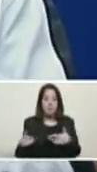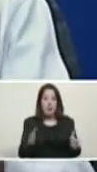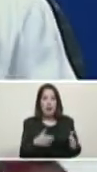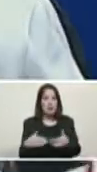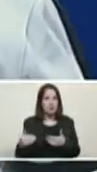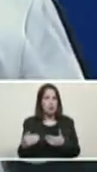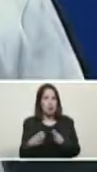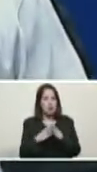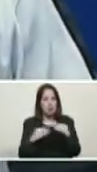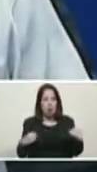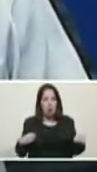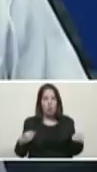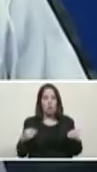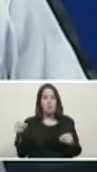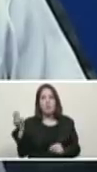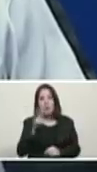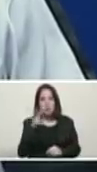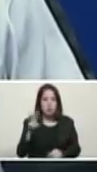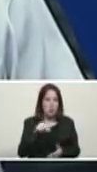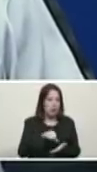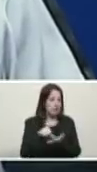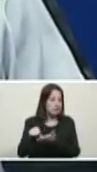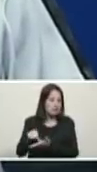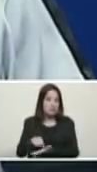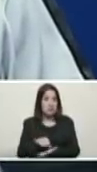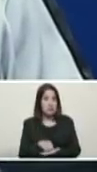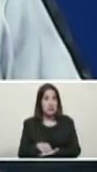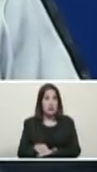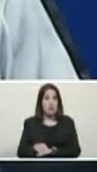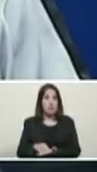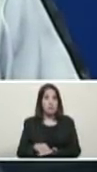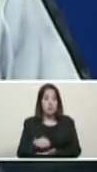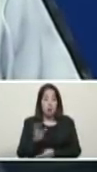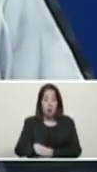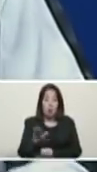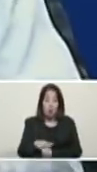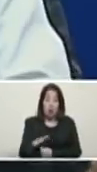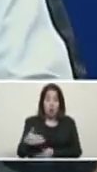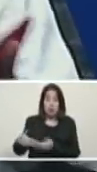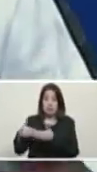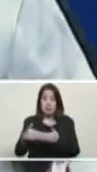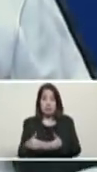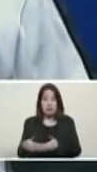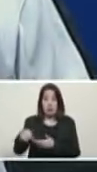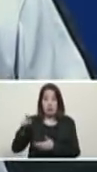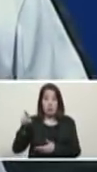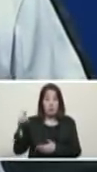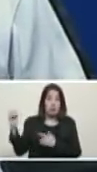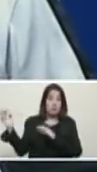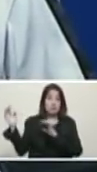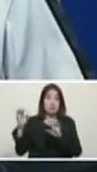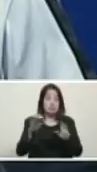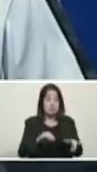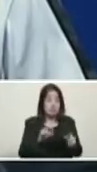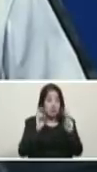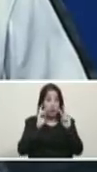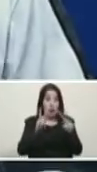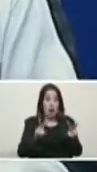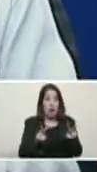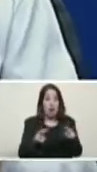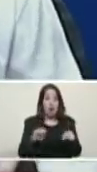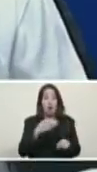todo el territorio nacional y esos grandes jugadores estadounidenses quedaron motivos no te lo dijo a la mirada de los jóvenes ahora no me quieren